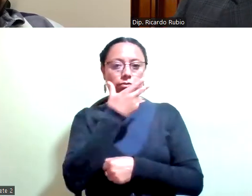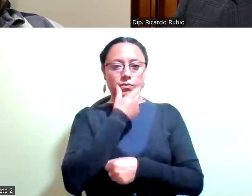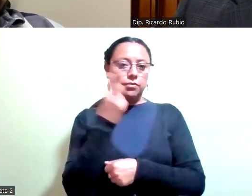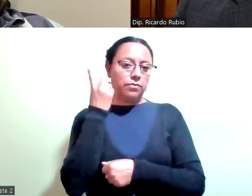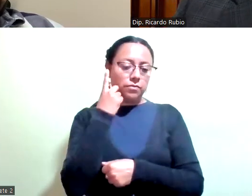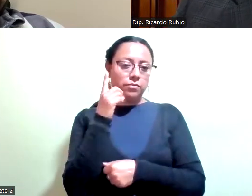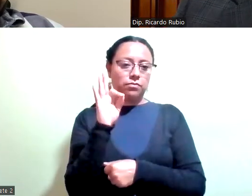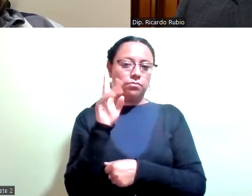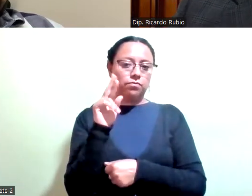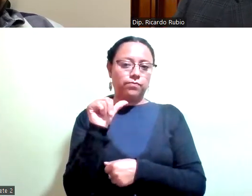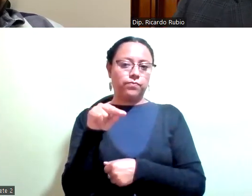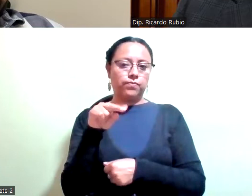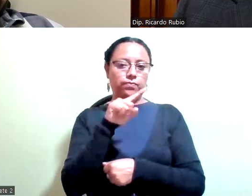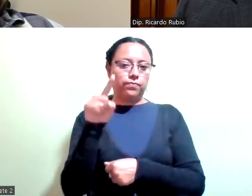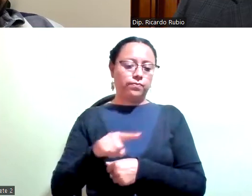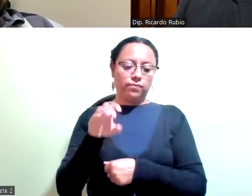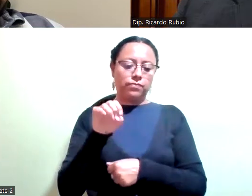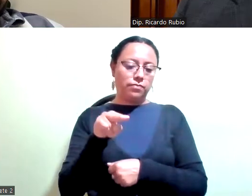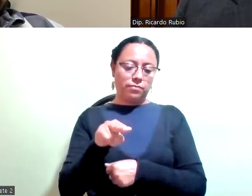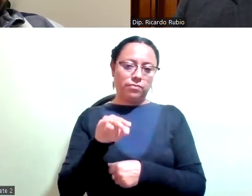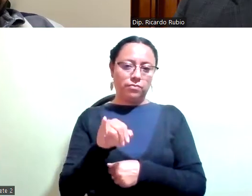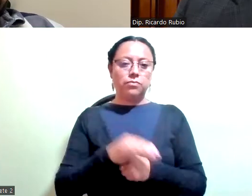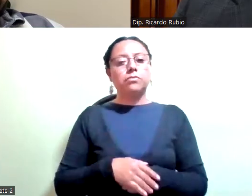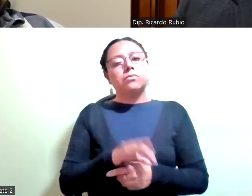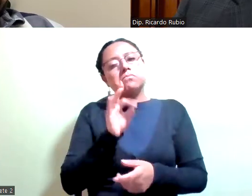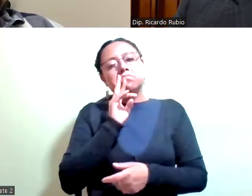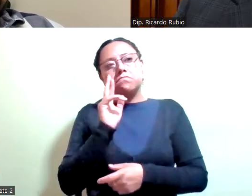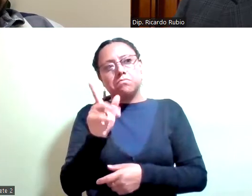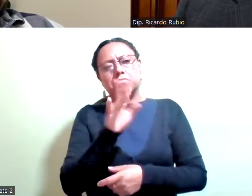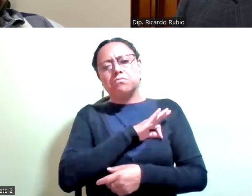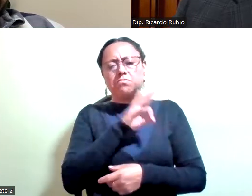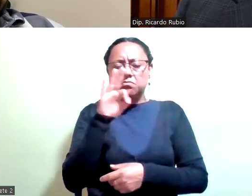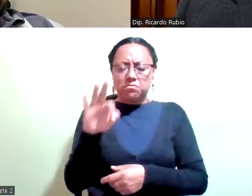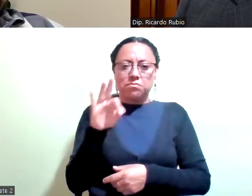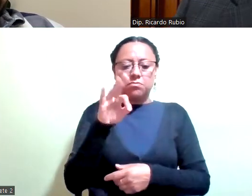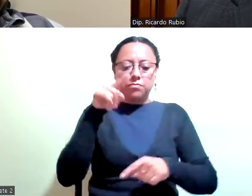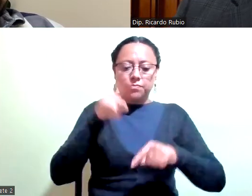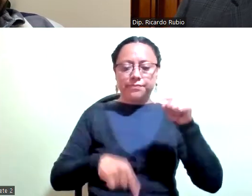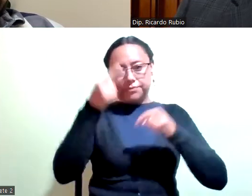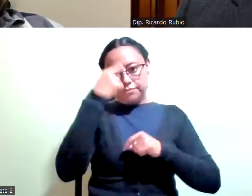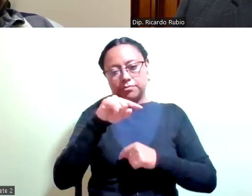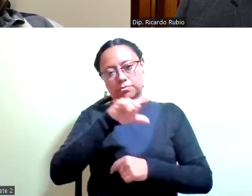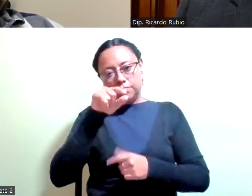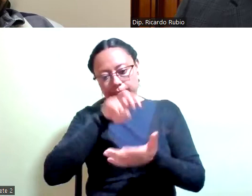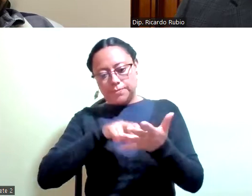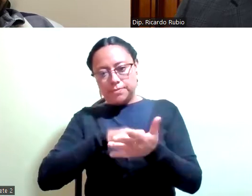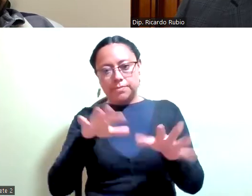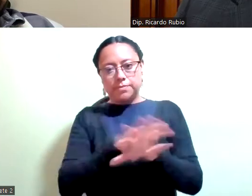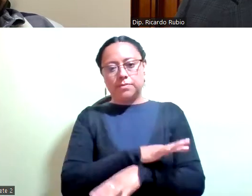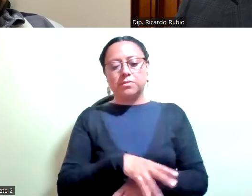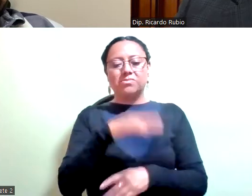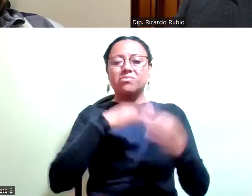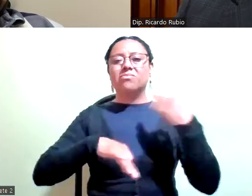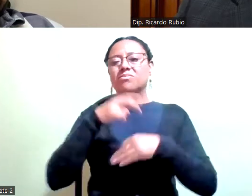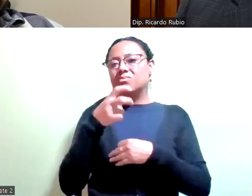Nieto Franzoni está proponiendo, pues que se retirara del orden del día para que pudiéramos subsanarlas. Creo que se están generando pues malos precedentes